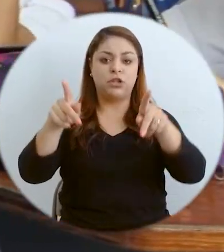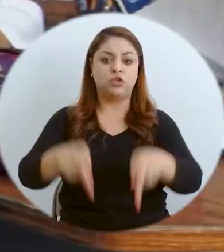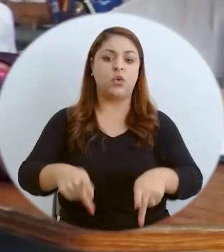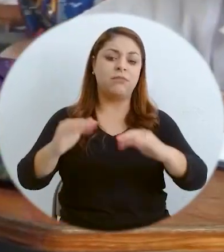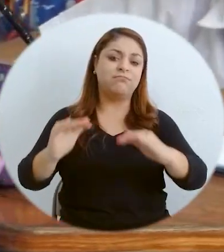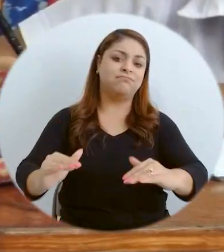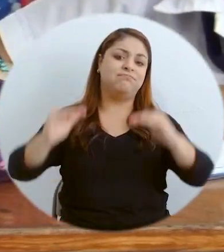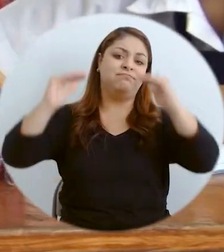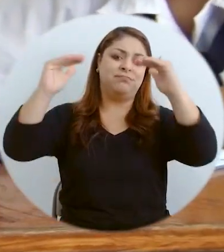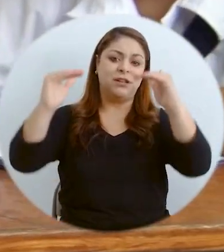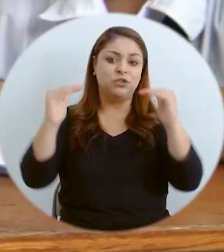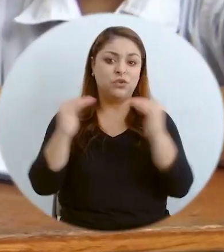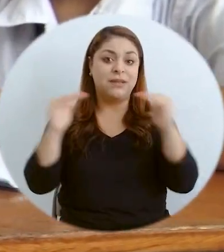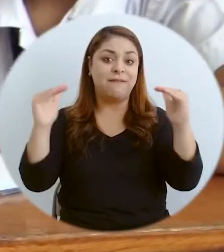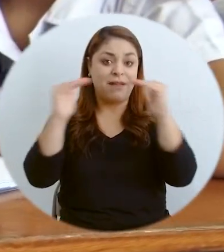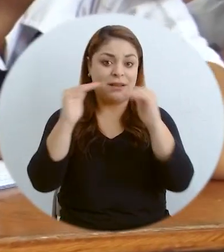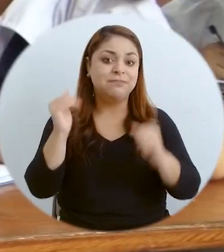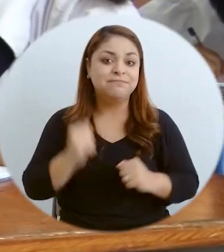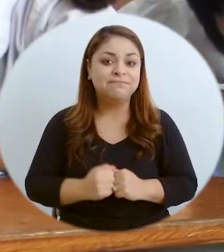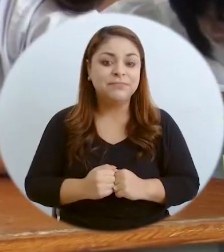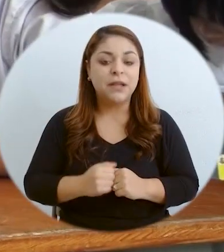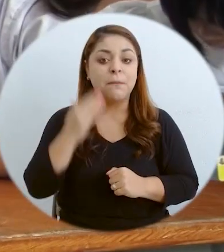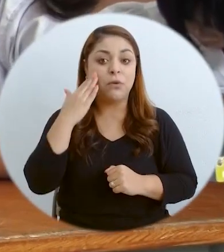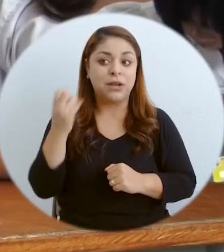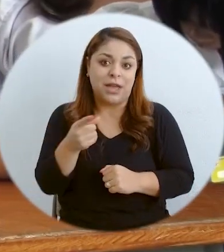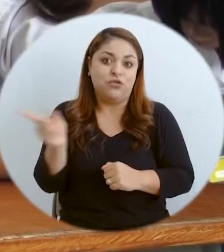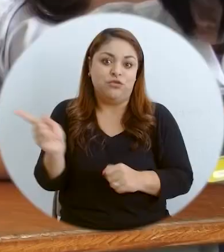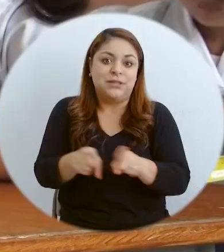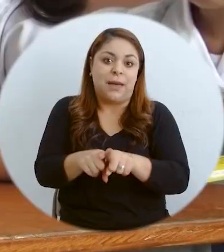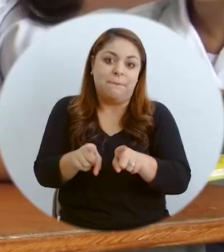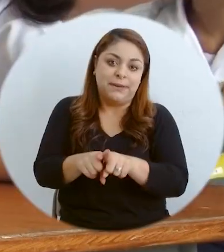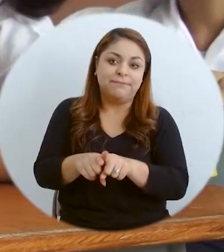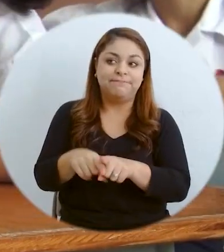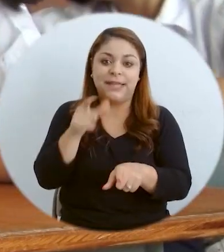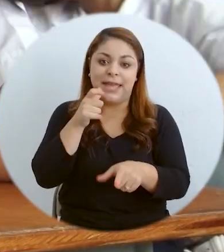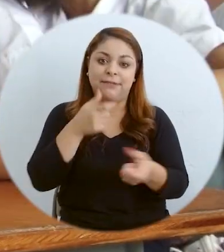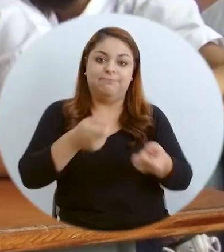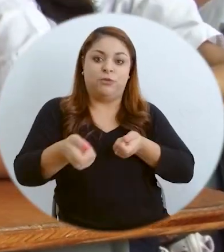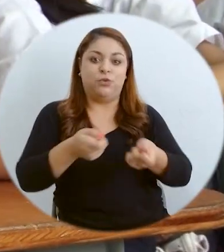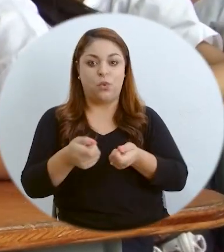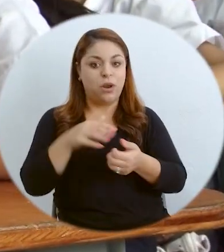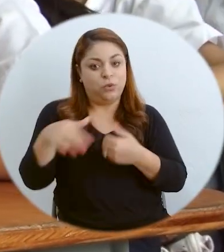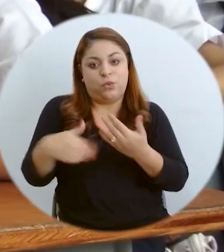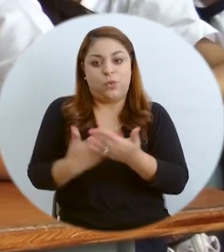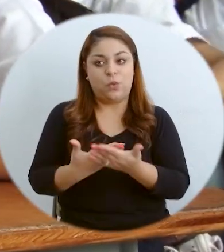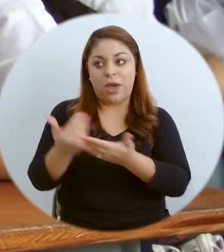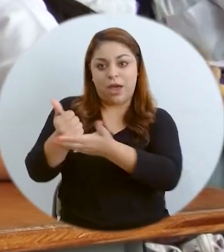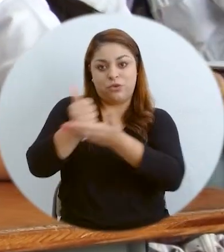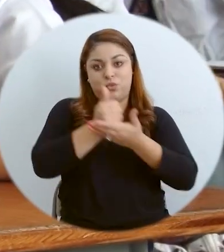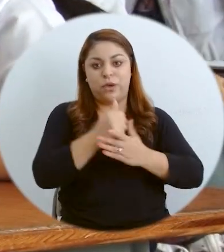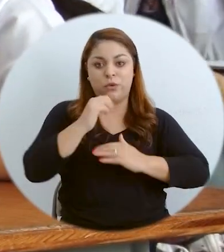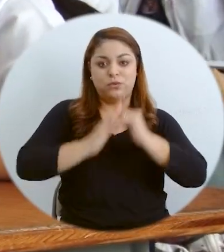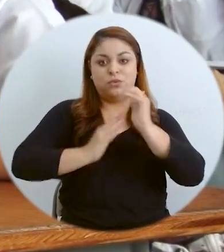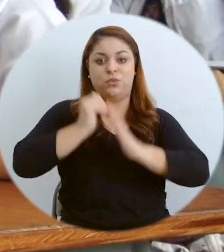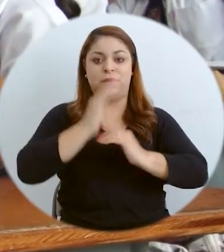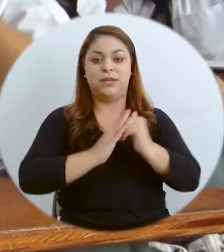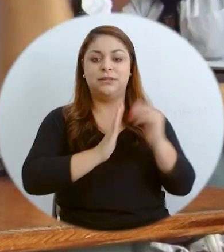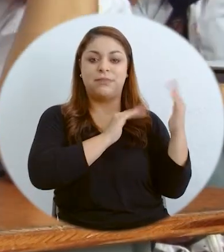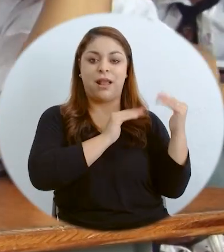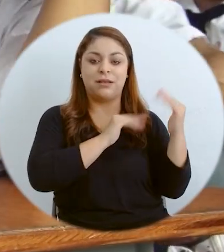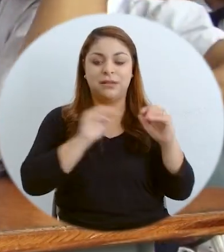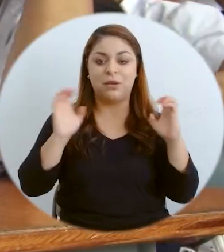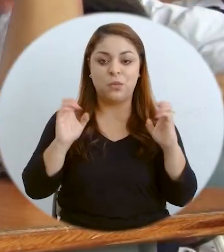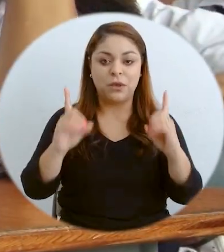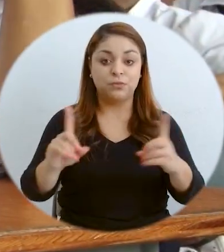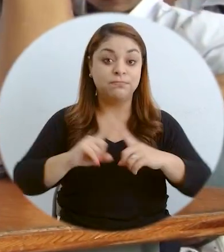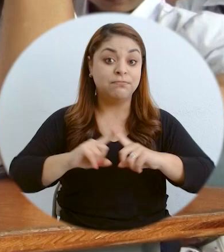nos escuchen, porque también son las personas que mueven la aguja, porque también son las personas que nos van a ayudar a construir la esperanza en la educación.